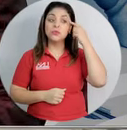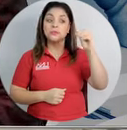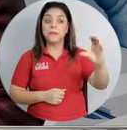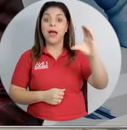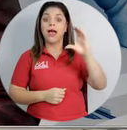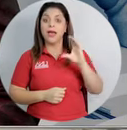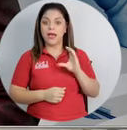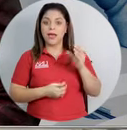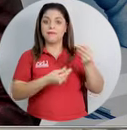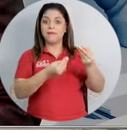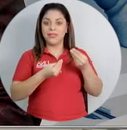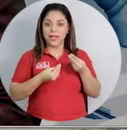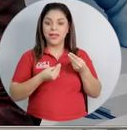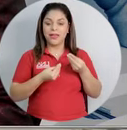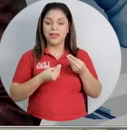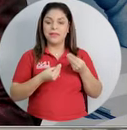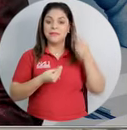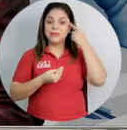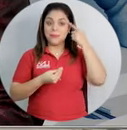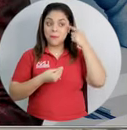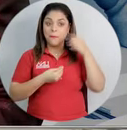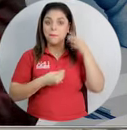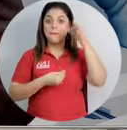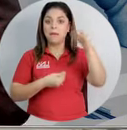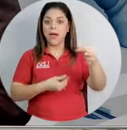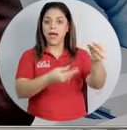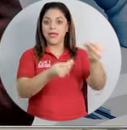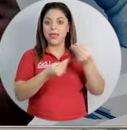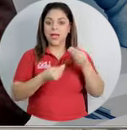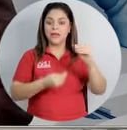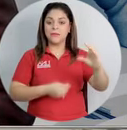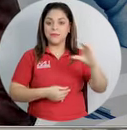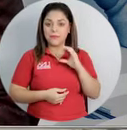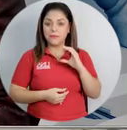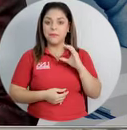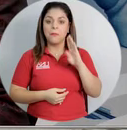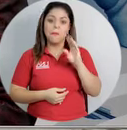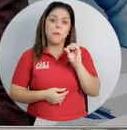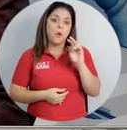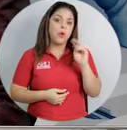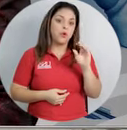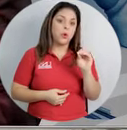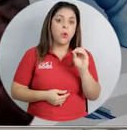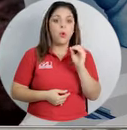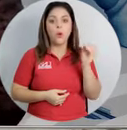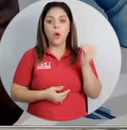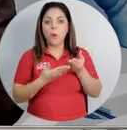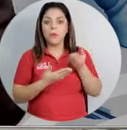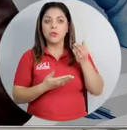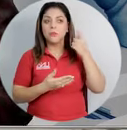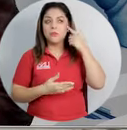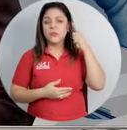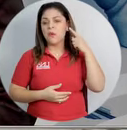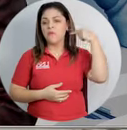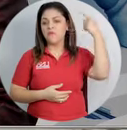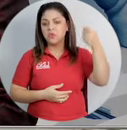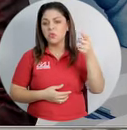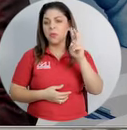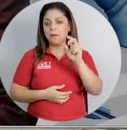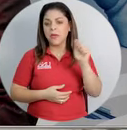con un ingreso que vamos a tener, o creemos que nos va a venir un bono, un aumento. Como es dentro de 2